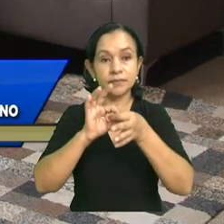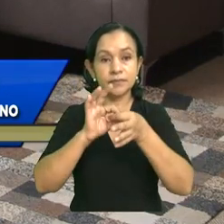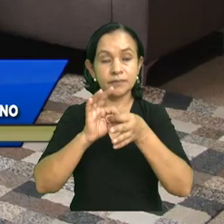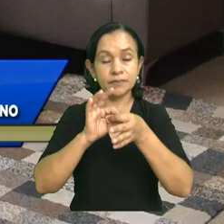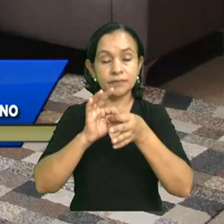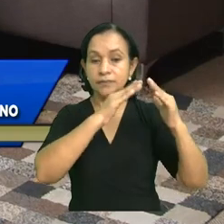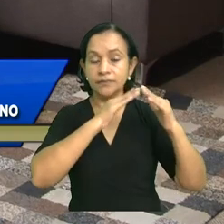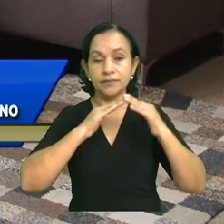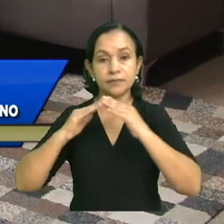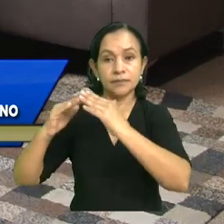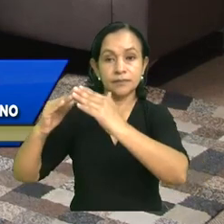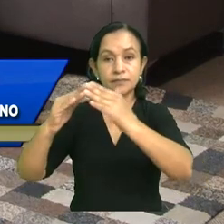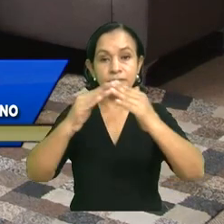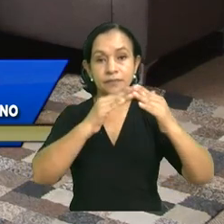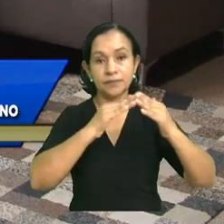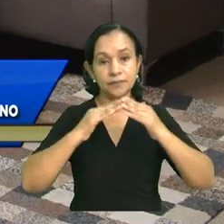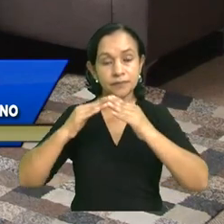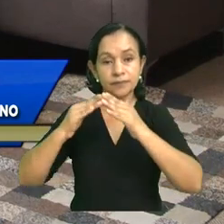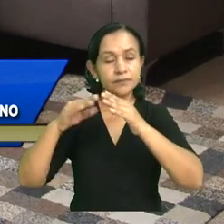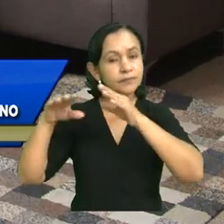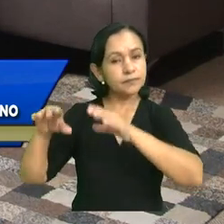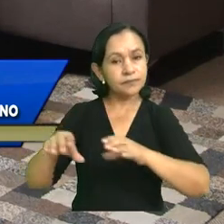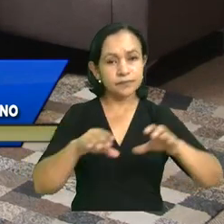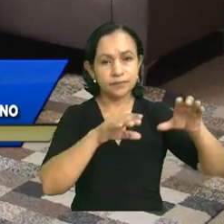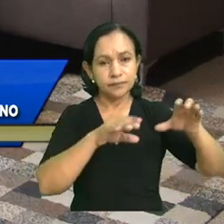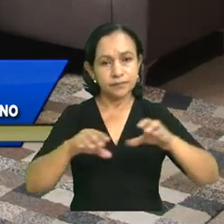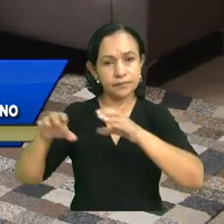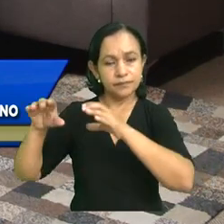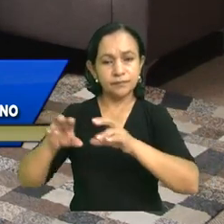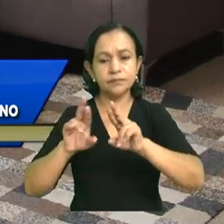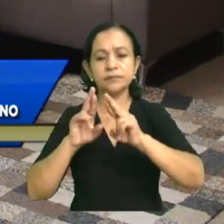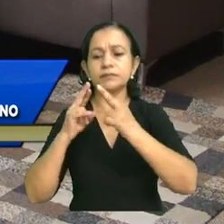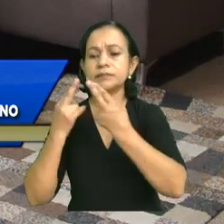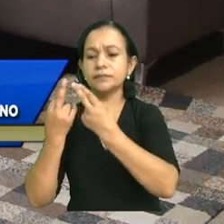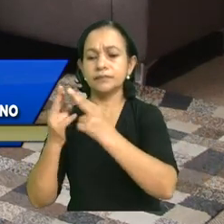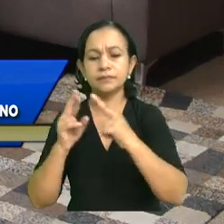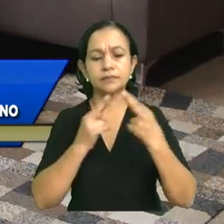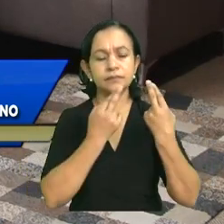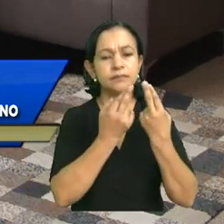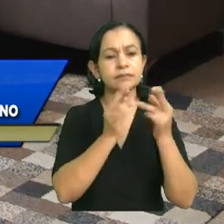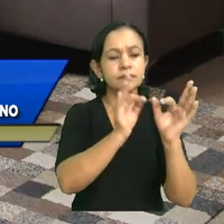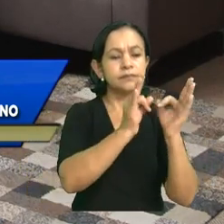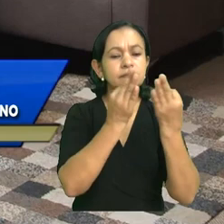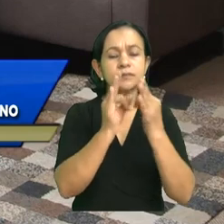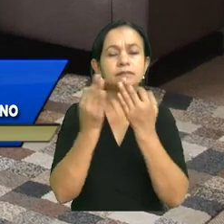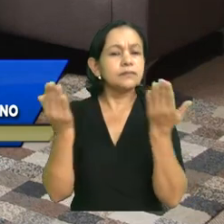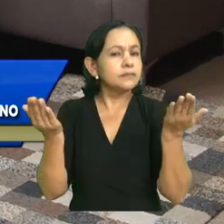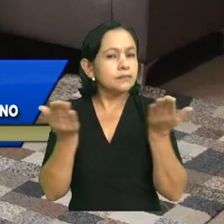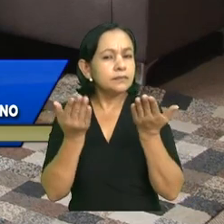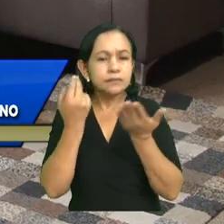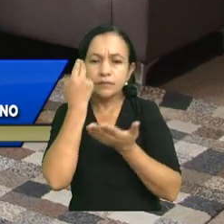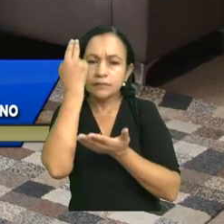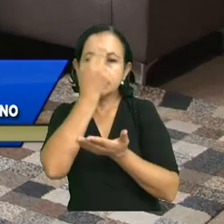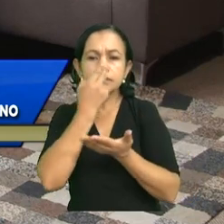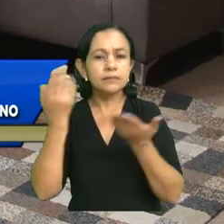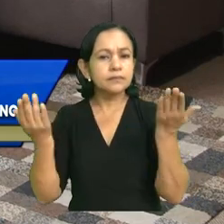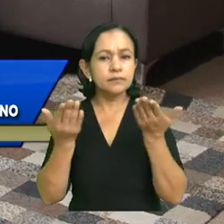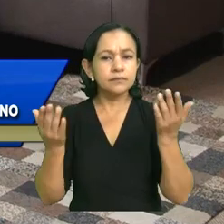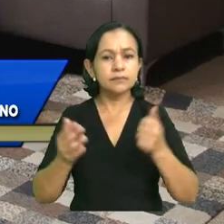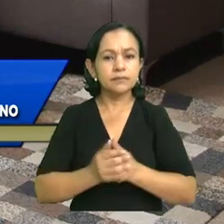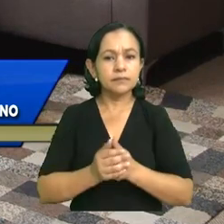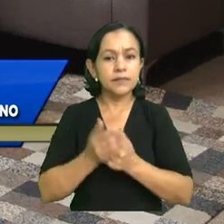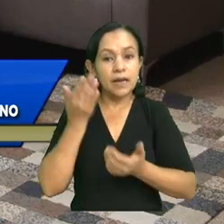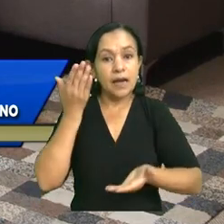ciudades enteras. Es correcto. Dentro de esa dinámica, ¿cómo se desencuentro con la familia? Porque de repente, pues... pasase